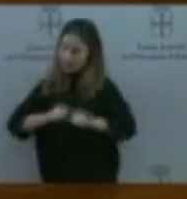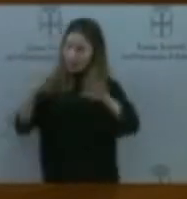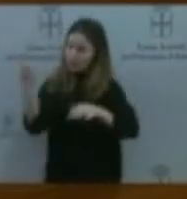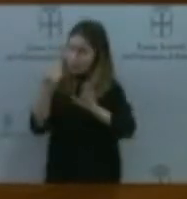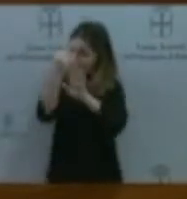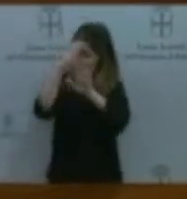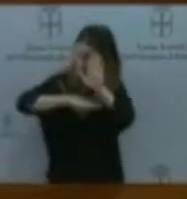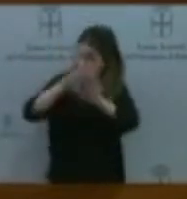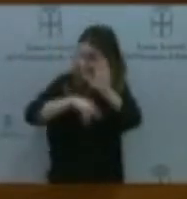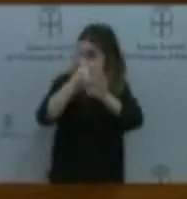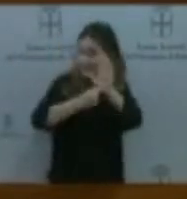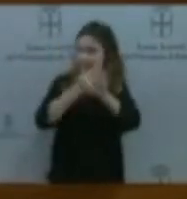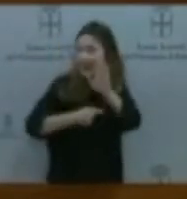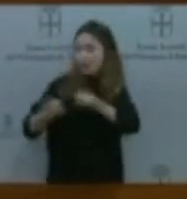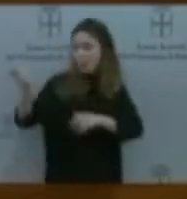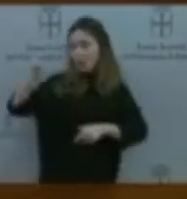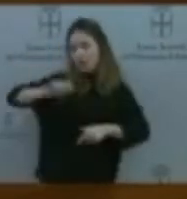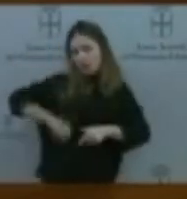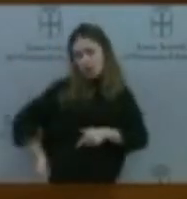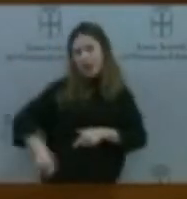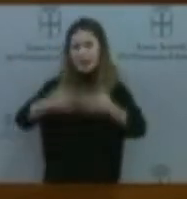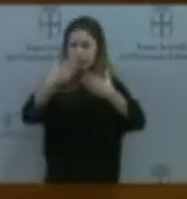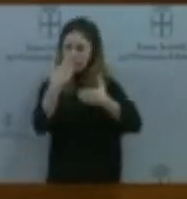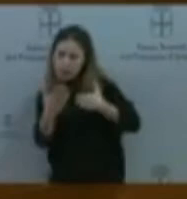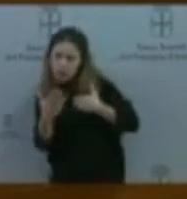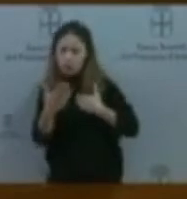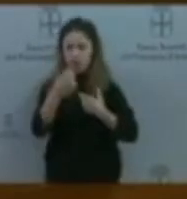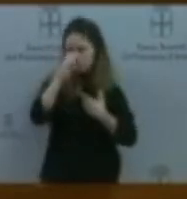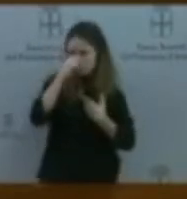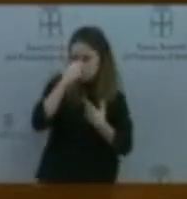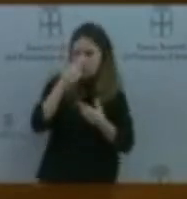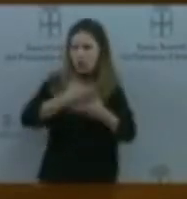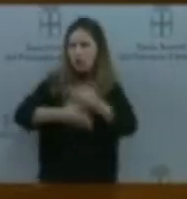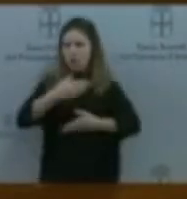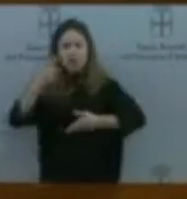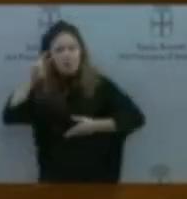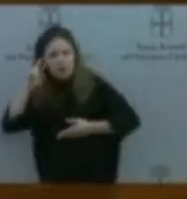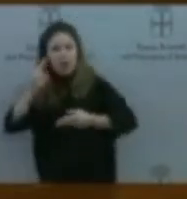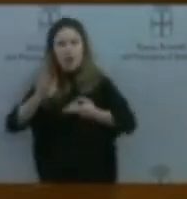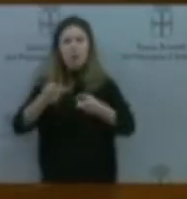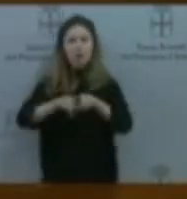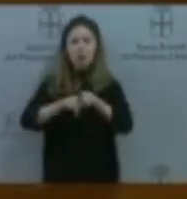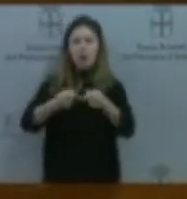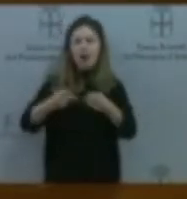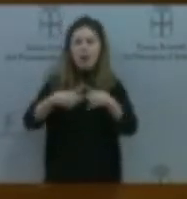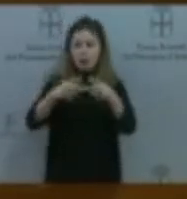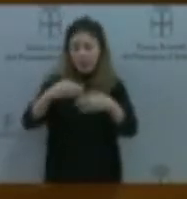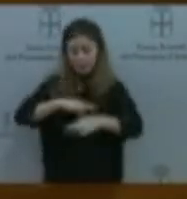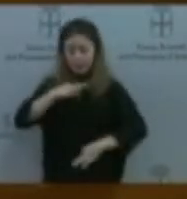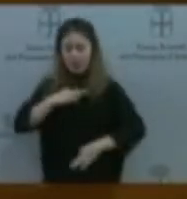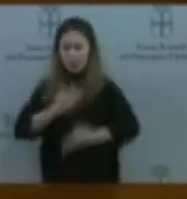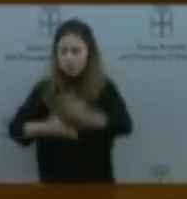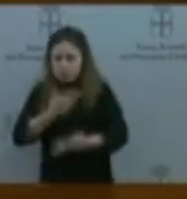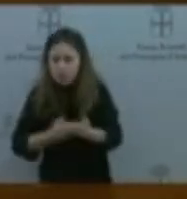profesionales, serios, rigurosos, con participación de la universidad, con participación de expertos, con participación de la sociedad civil, para asegurar que no se repitan errores del